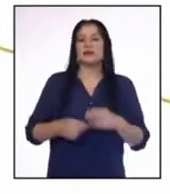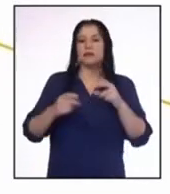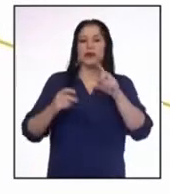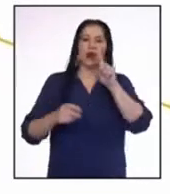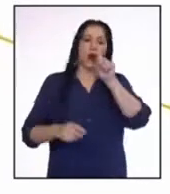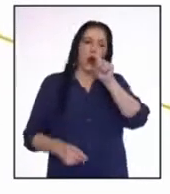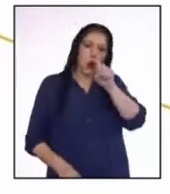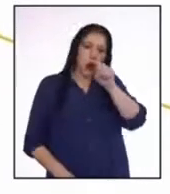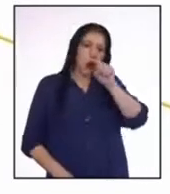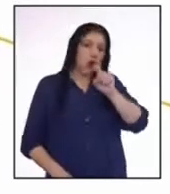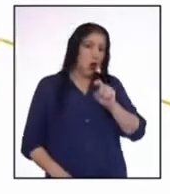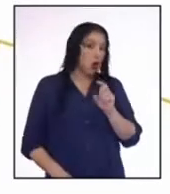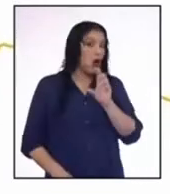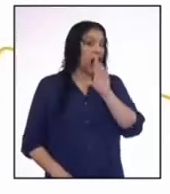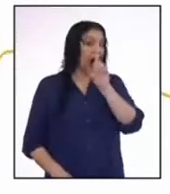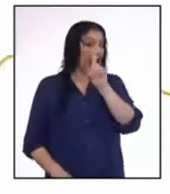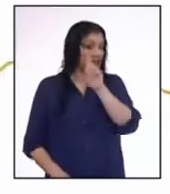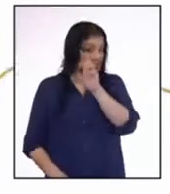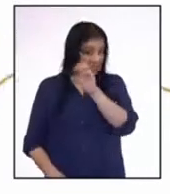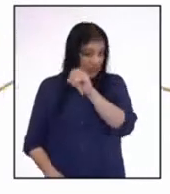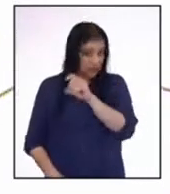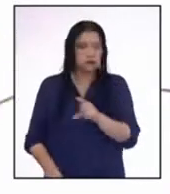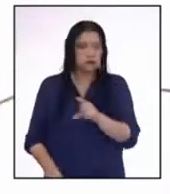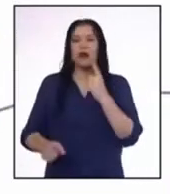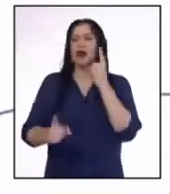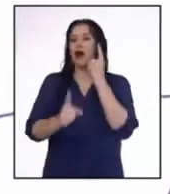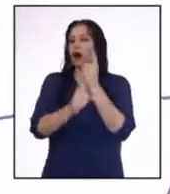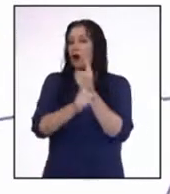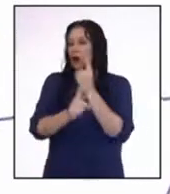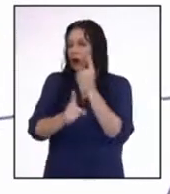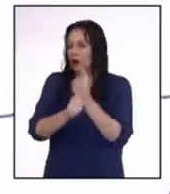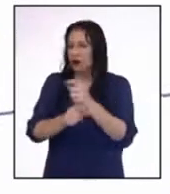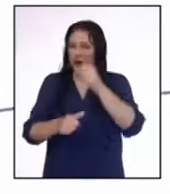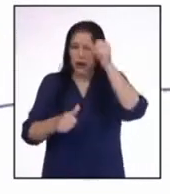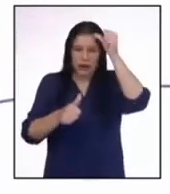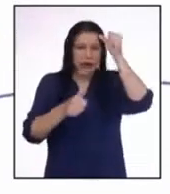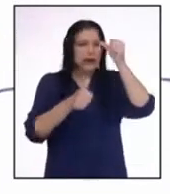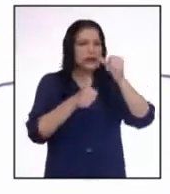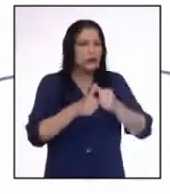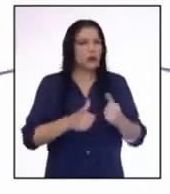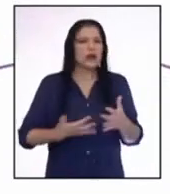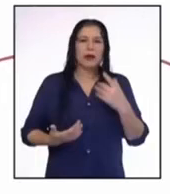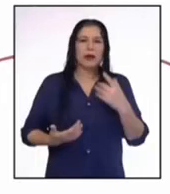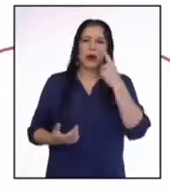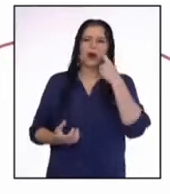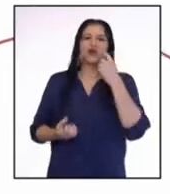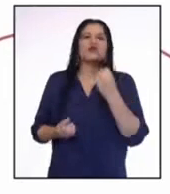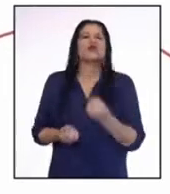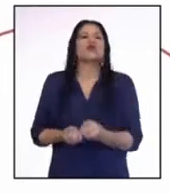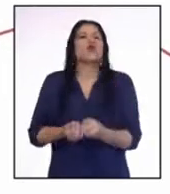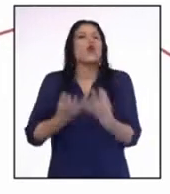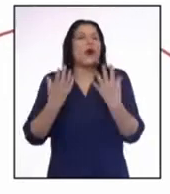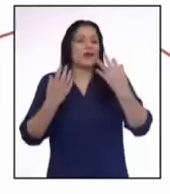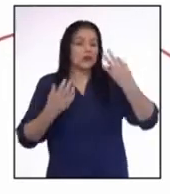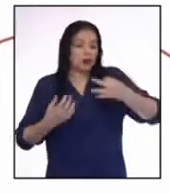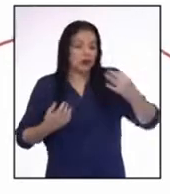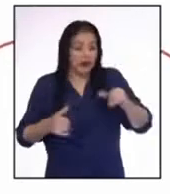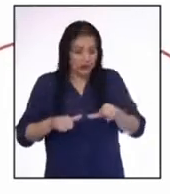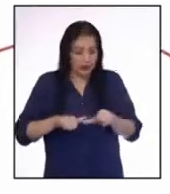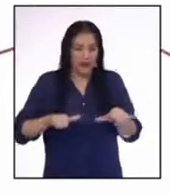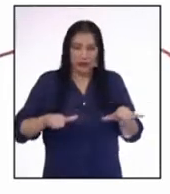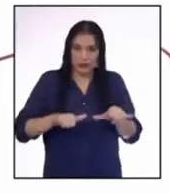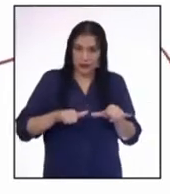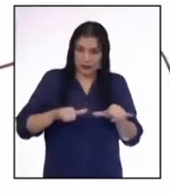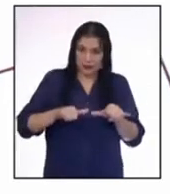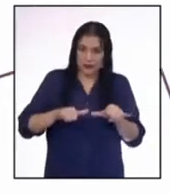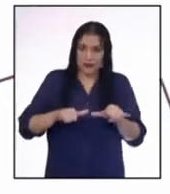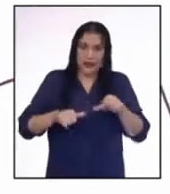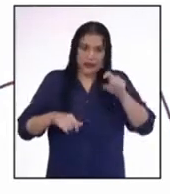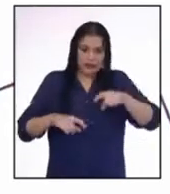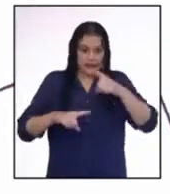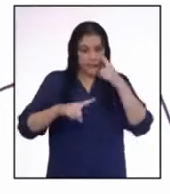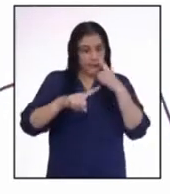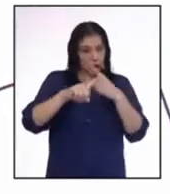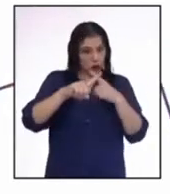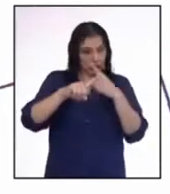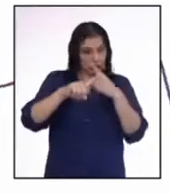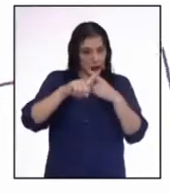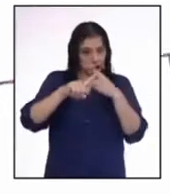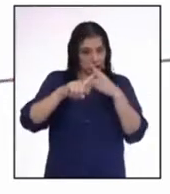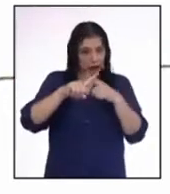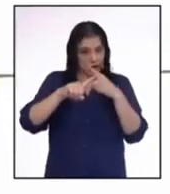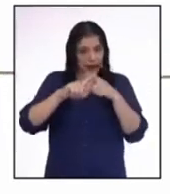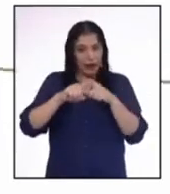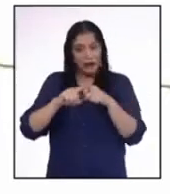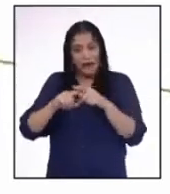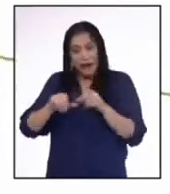como 1 a 100? Así es. Recuerden que para conocer el valor real de una dimensión se debe multiplicar la medida